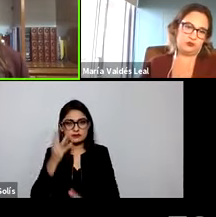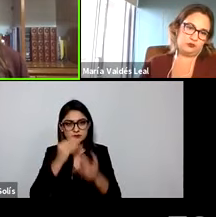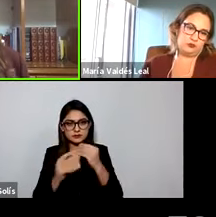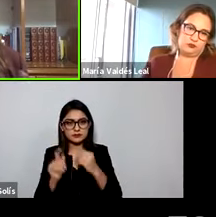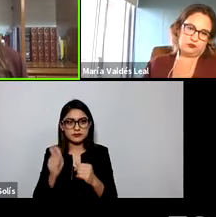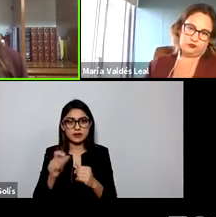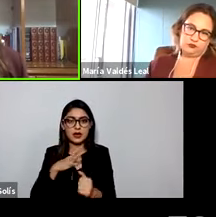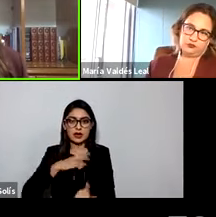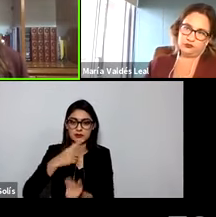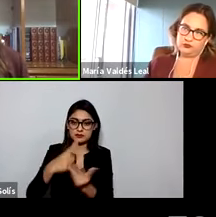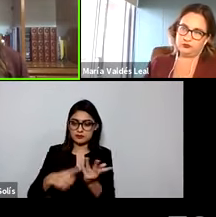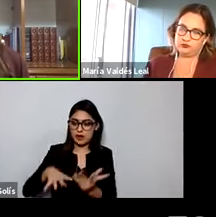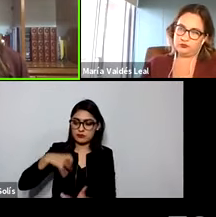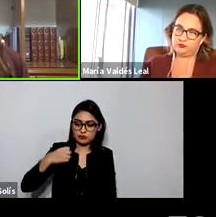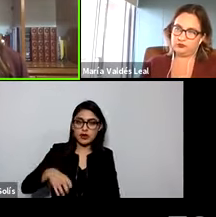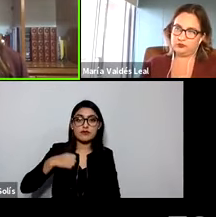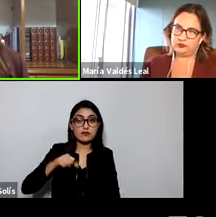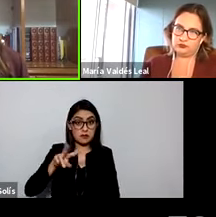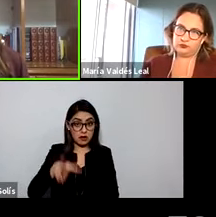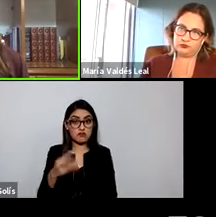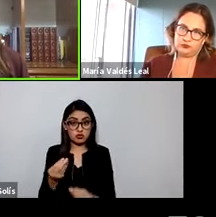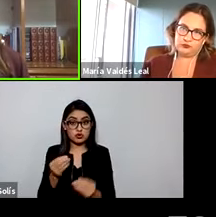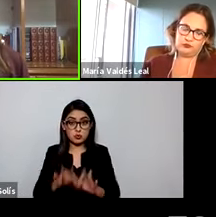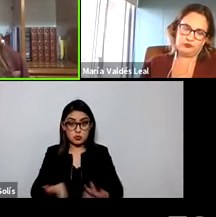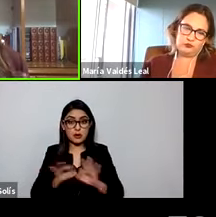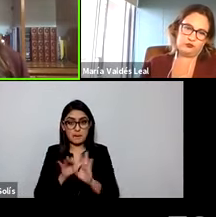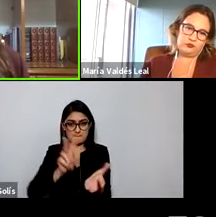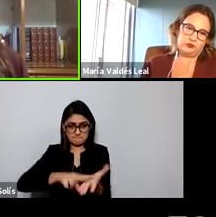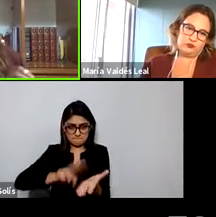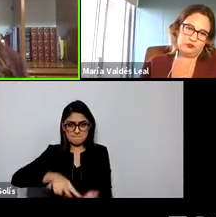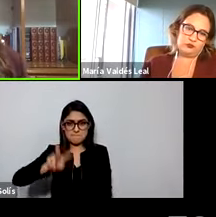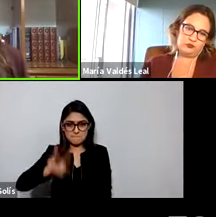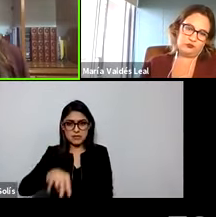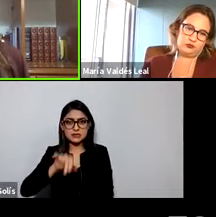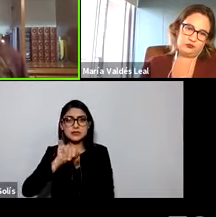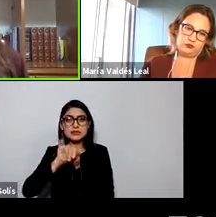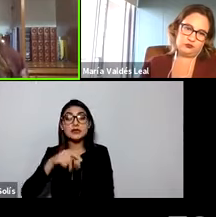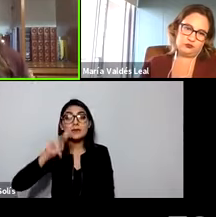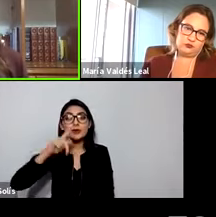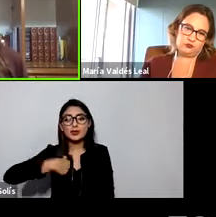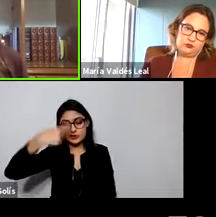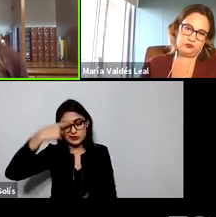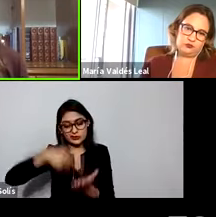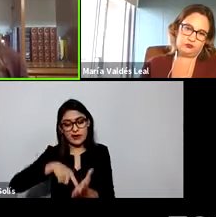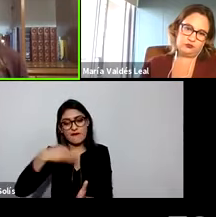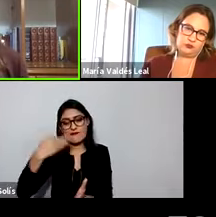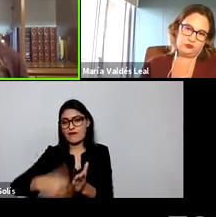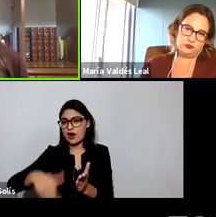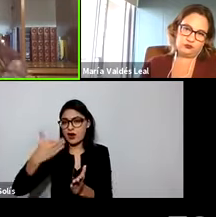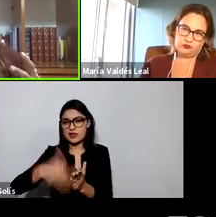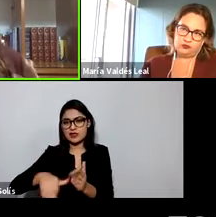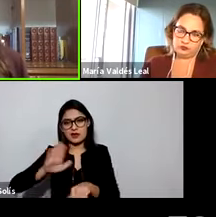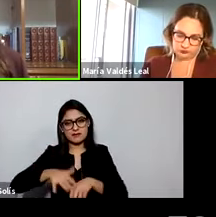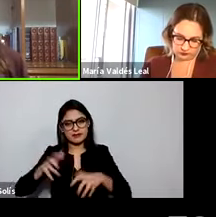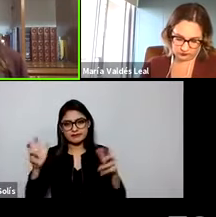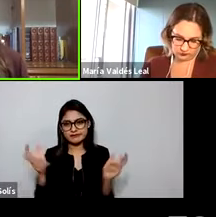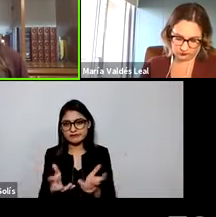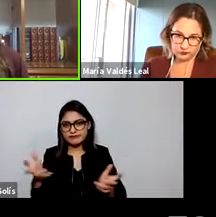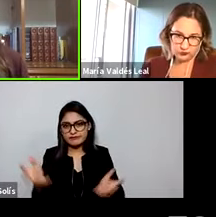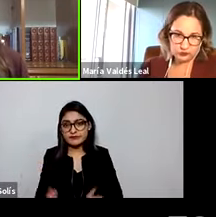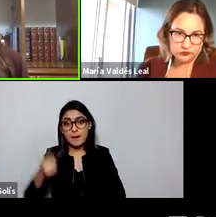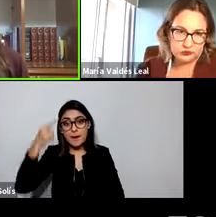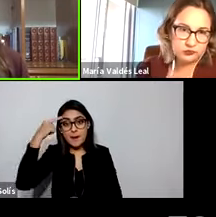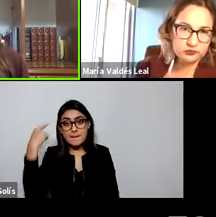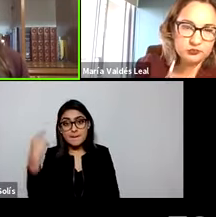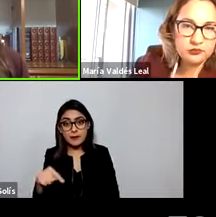han hecho, que no son menores, son muy importantes, falta muchísimo más todavía incorporar,